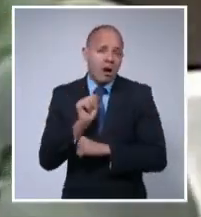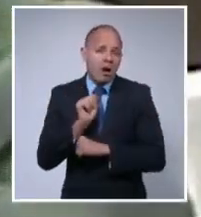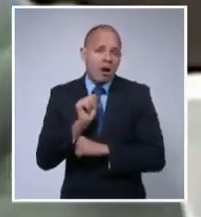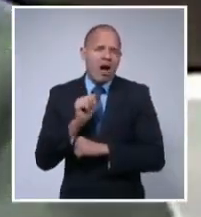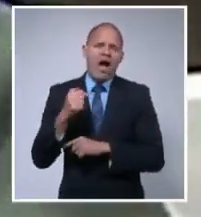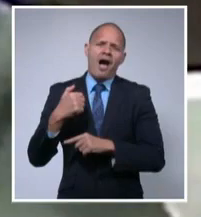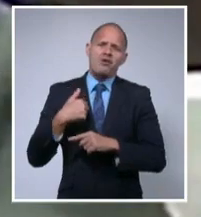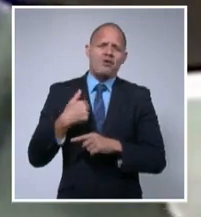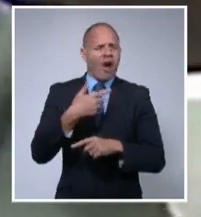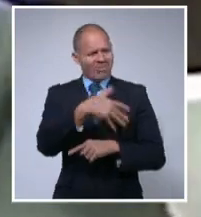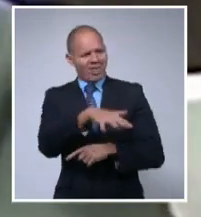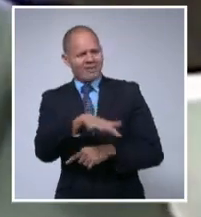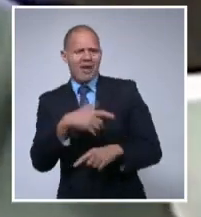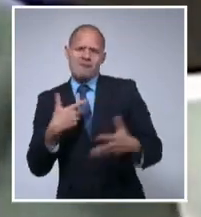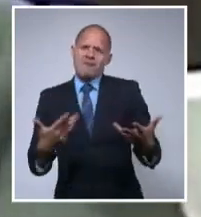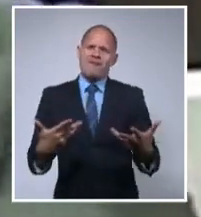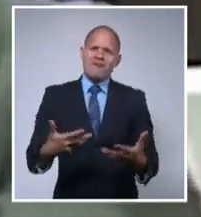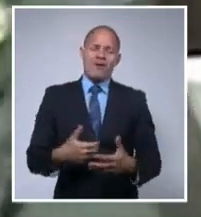sido bastante